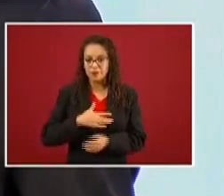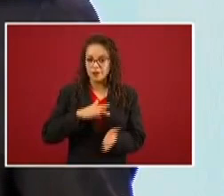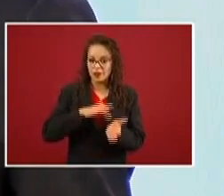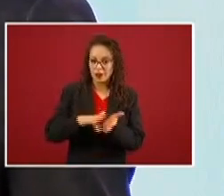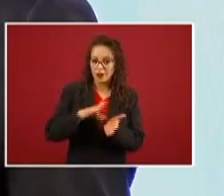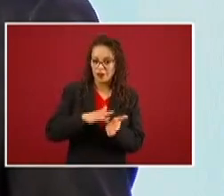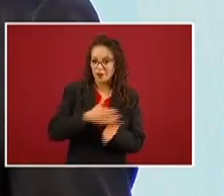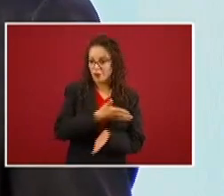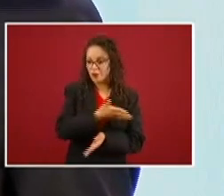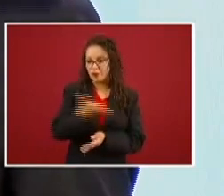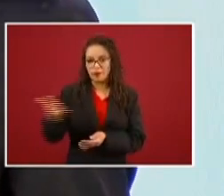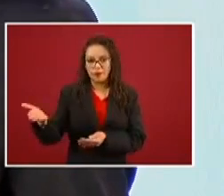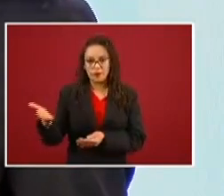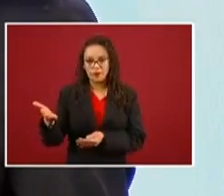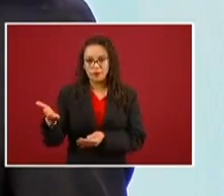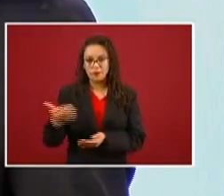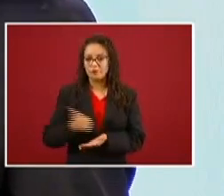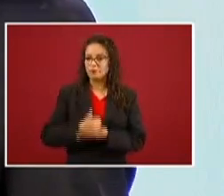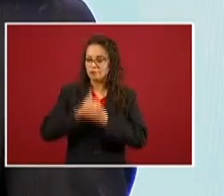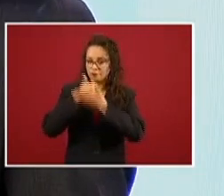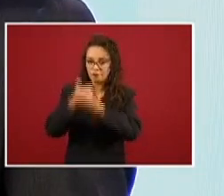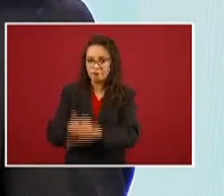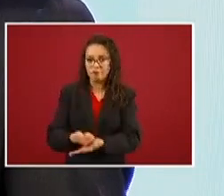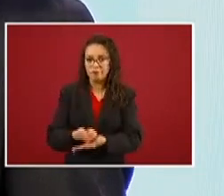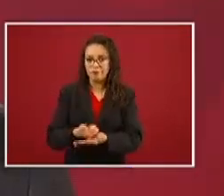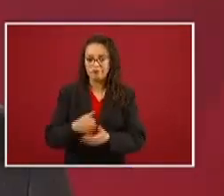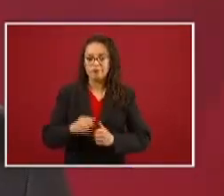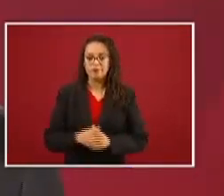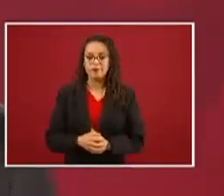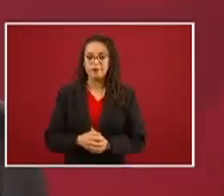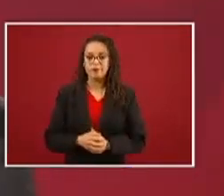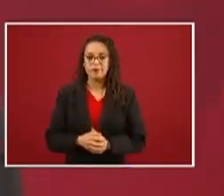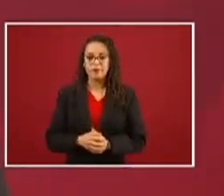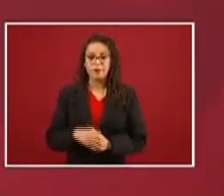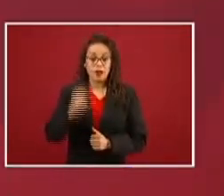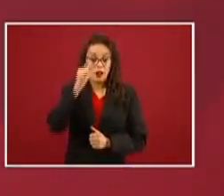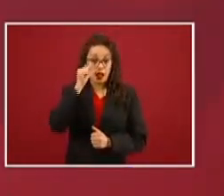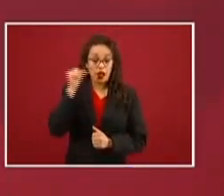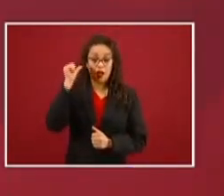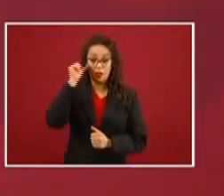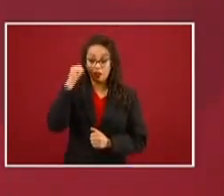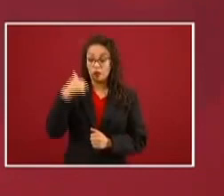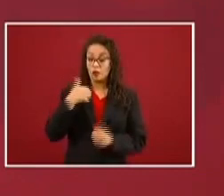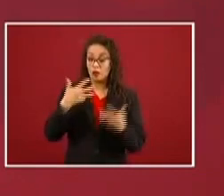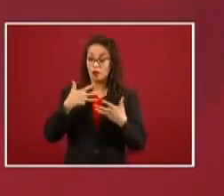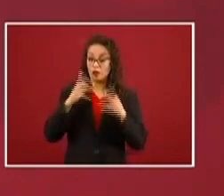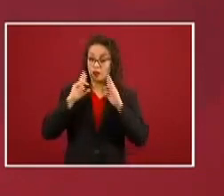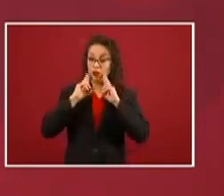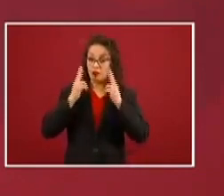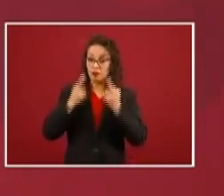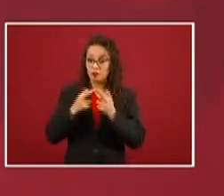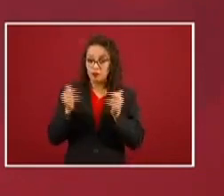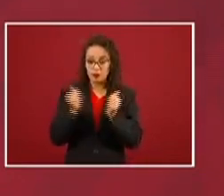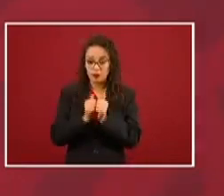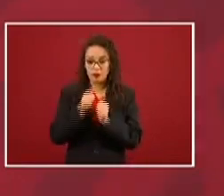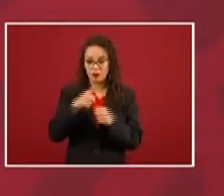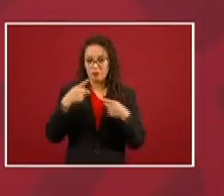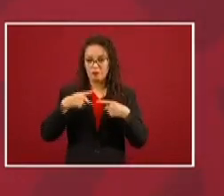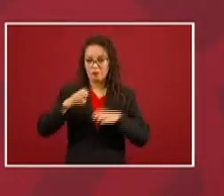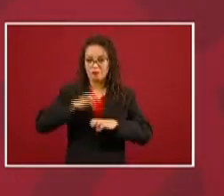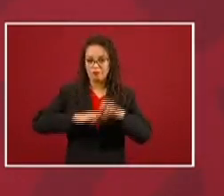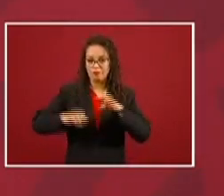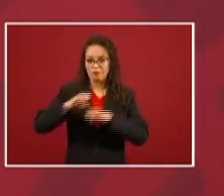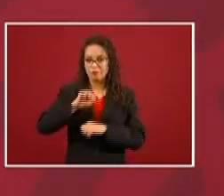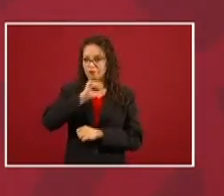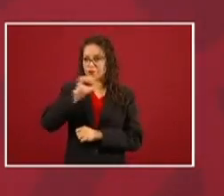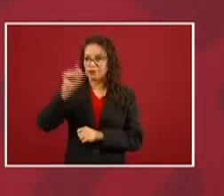de 216.000 ya no tienen acceso al seguro social al respecto el presidente andrés manuel lópez obrador hizo un